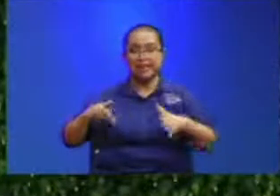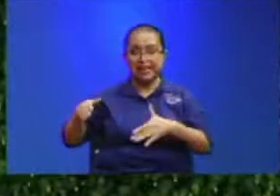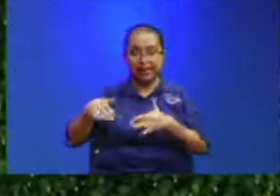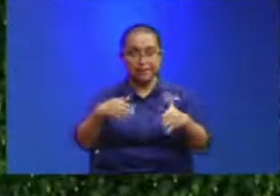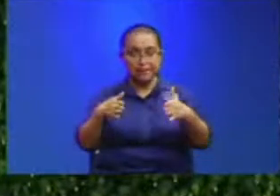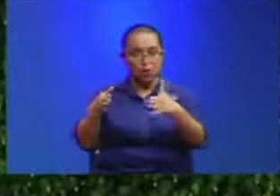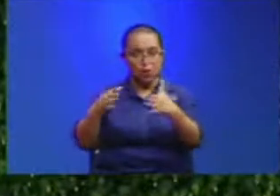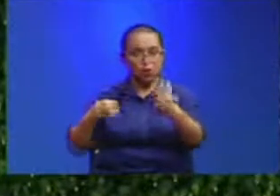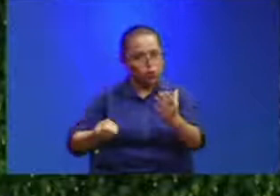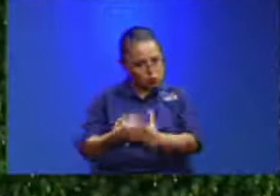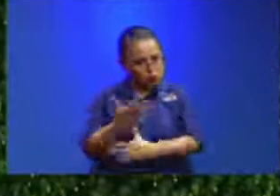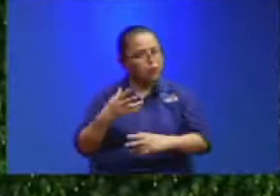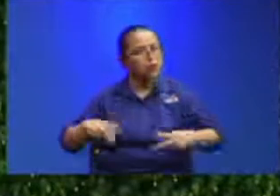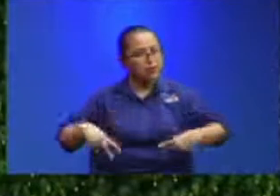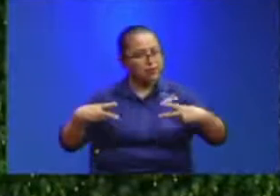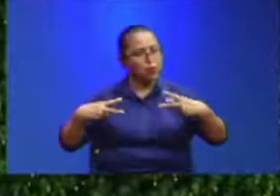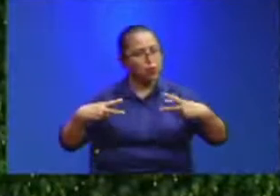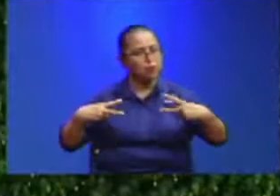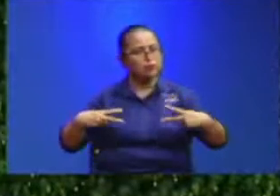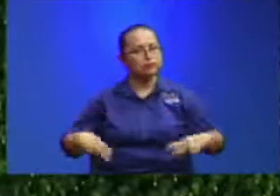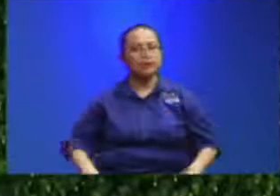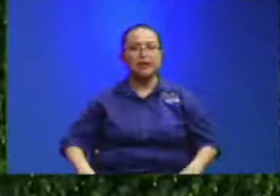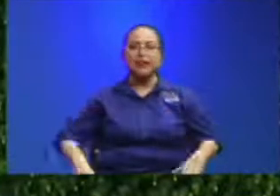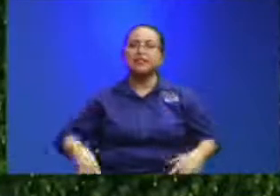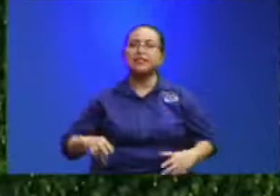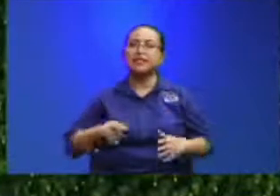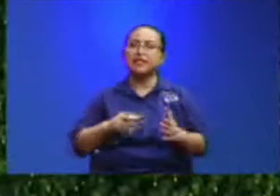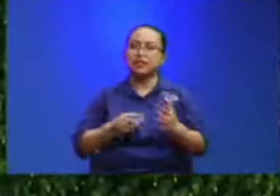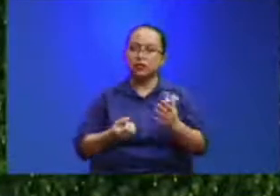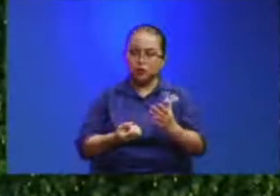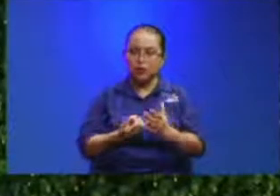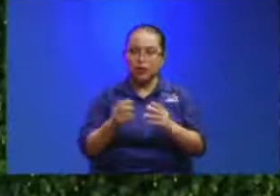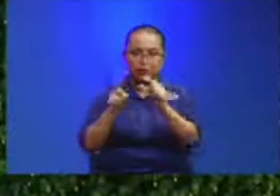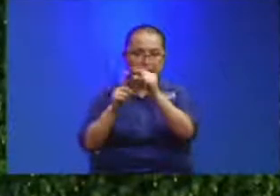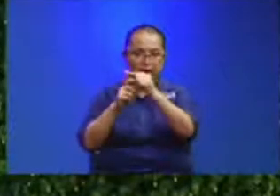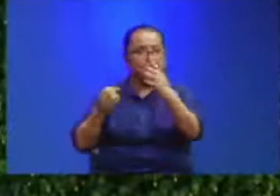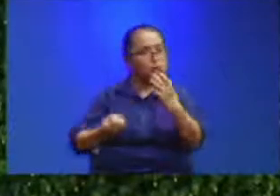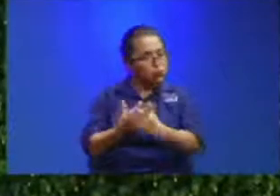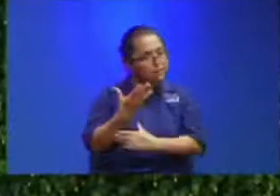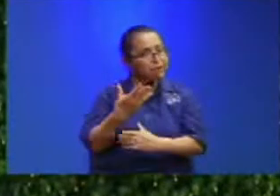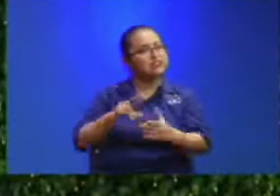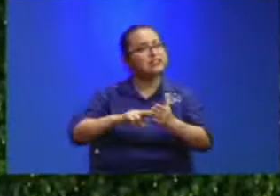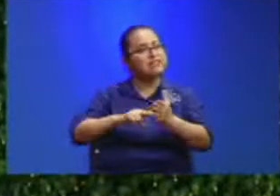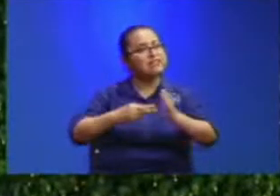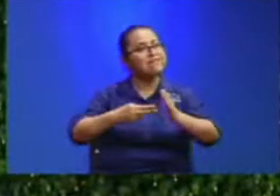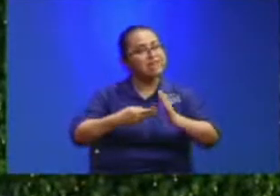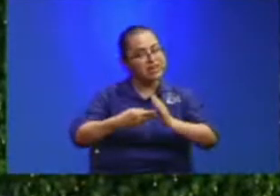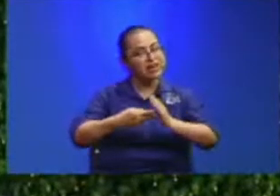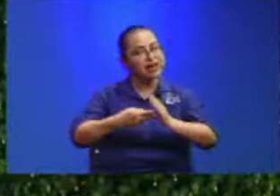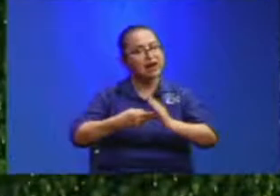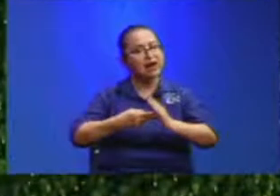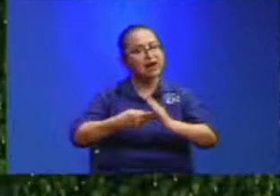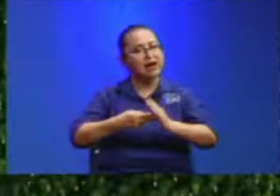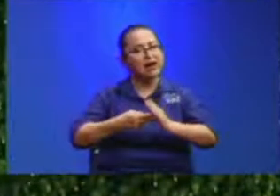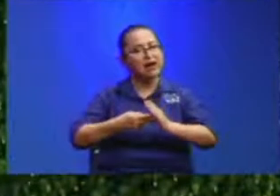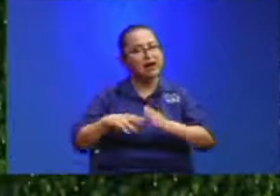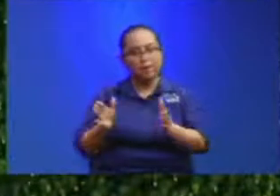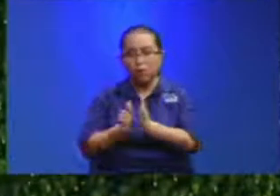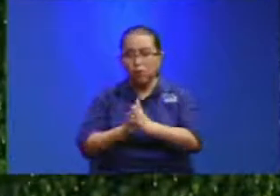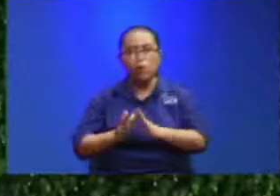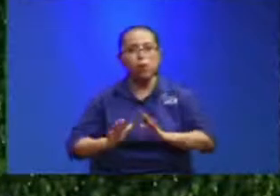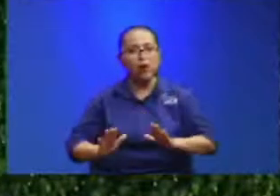llegamos a la conclusión que esa palabra nuevo es una palabra que quiere decir ha muerto